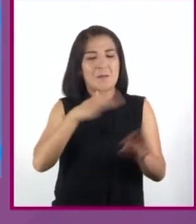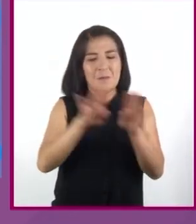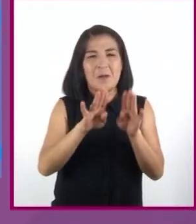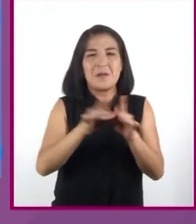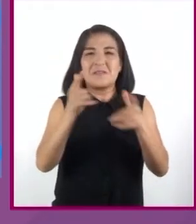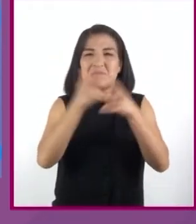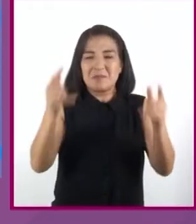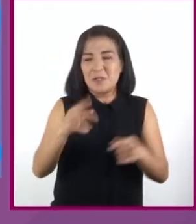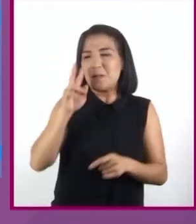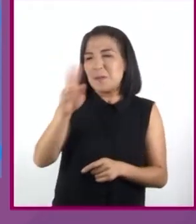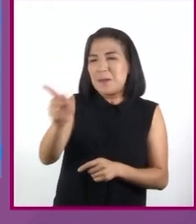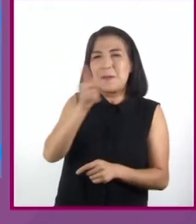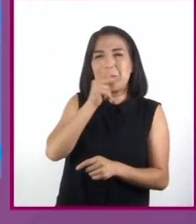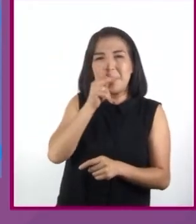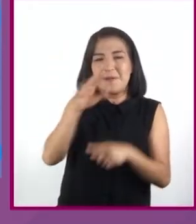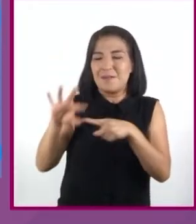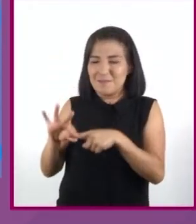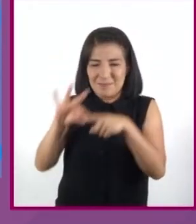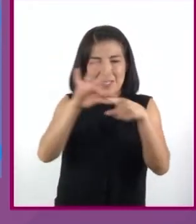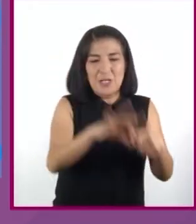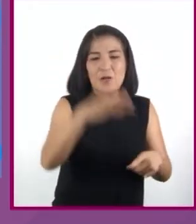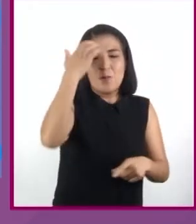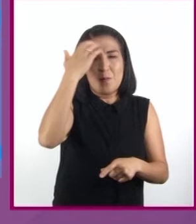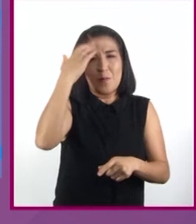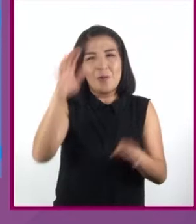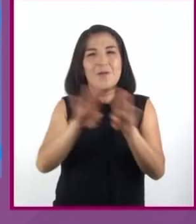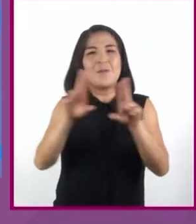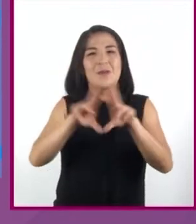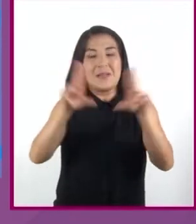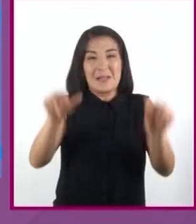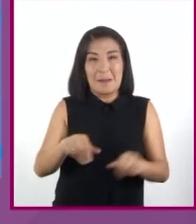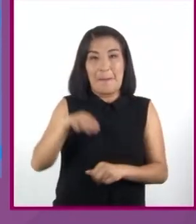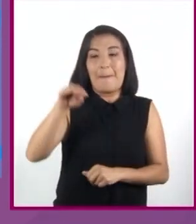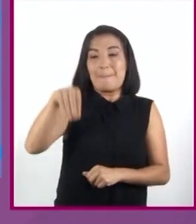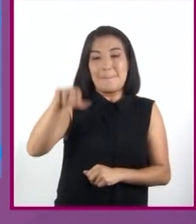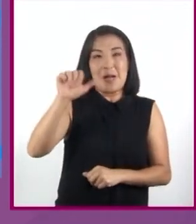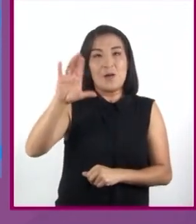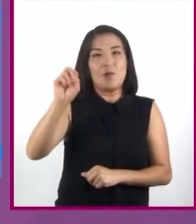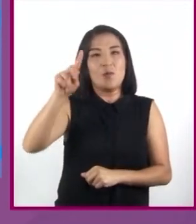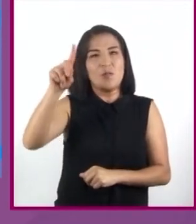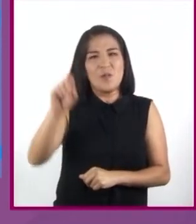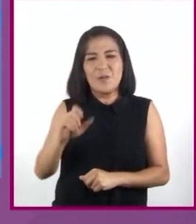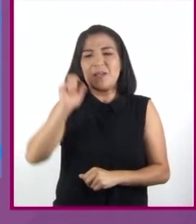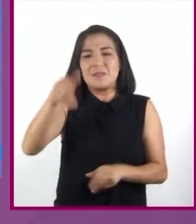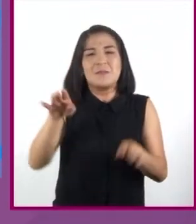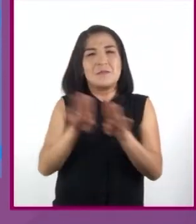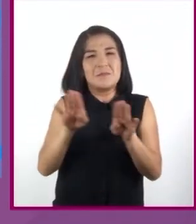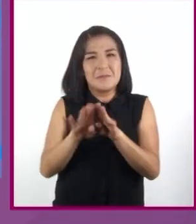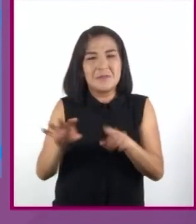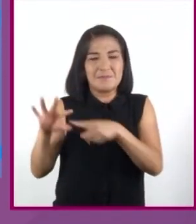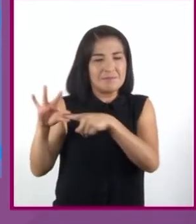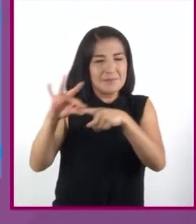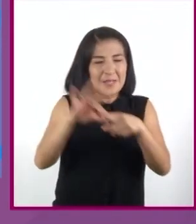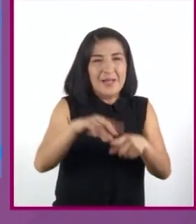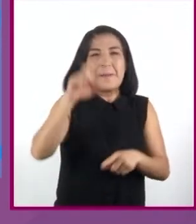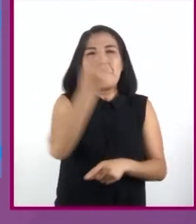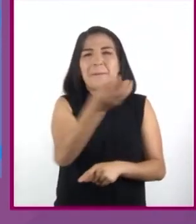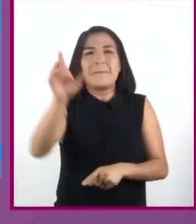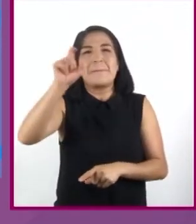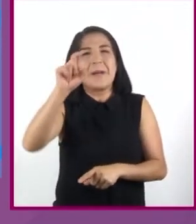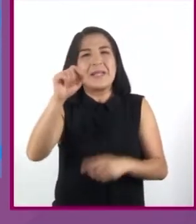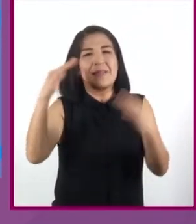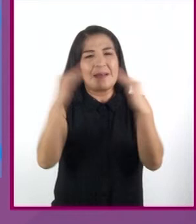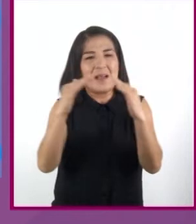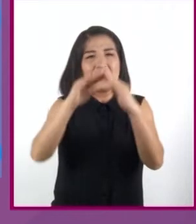que su padre lo llevó a conocer el hielo. Macondo era entonces una aldea de 20 casas de barro y